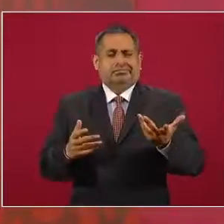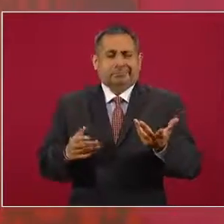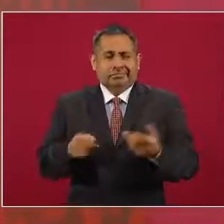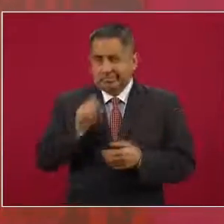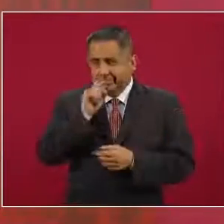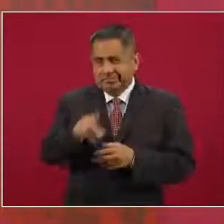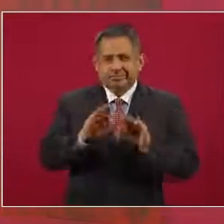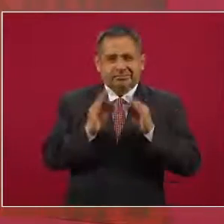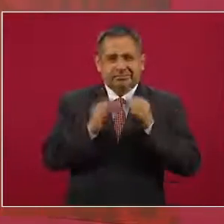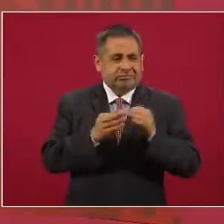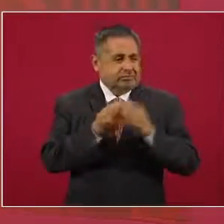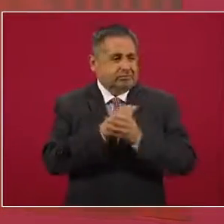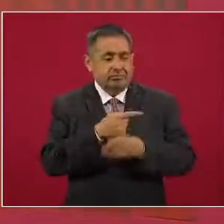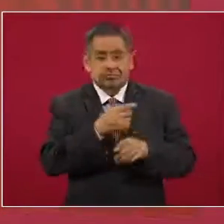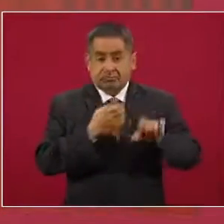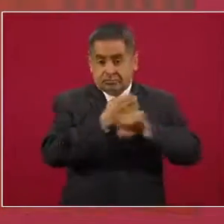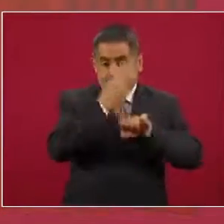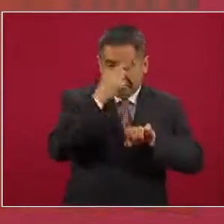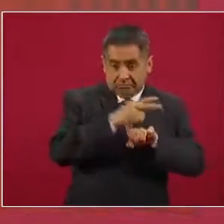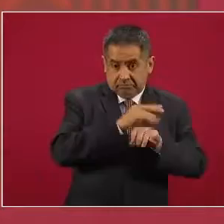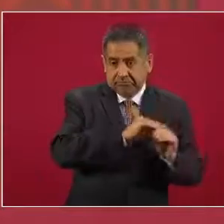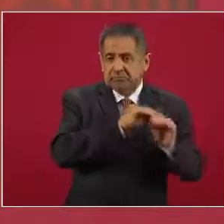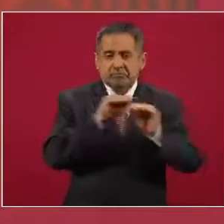ese mismo sistema.